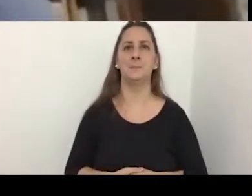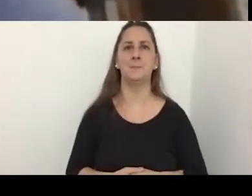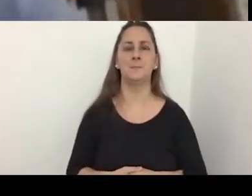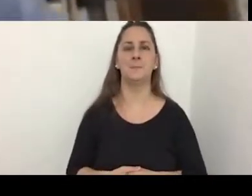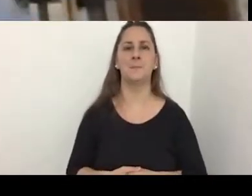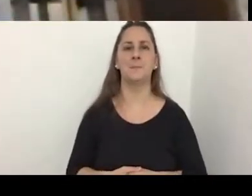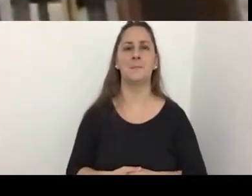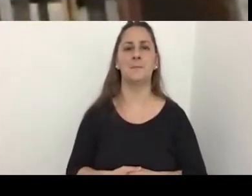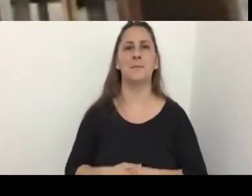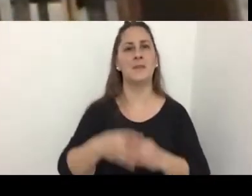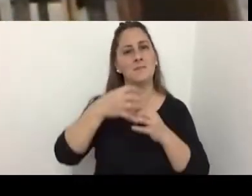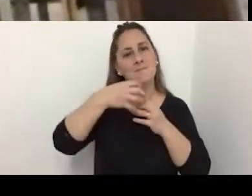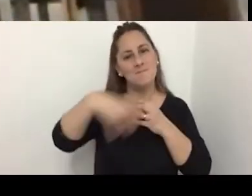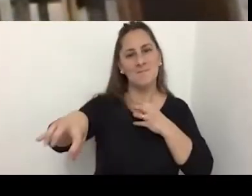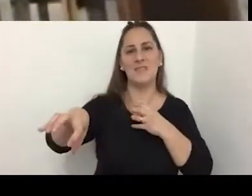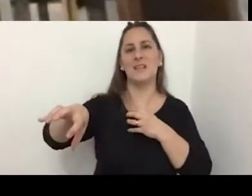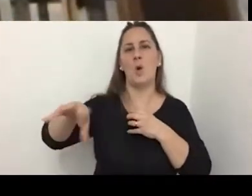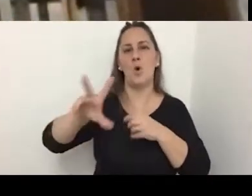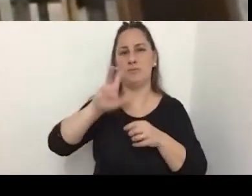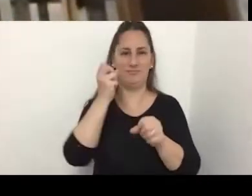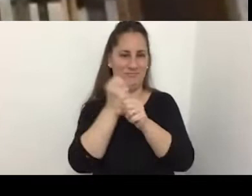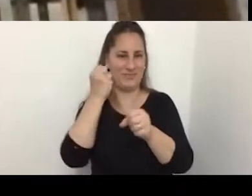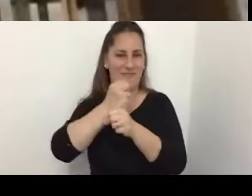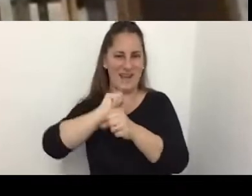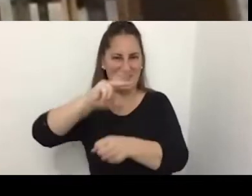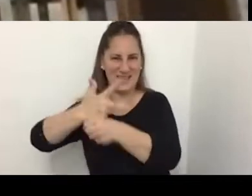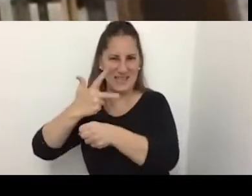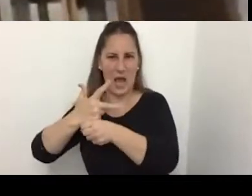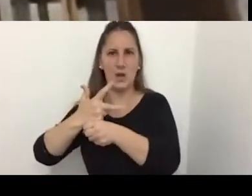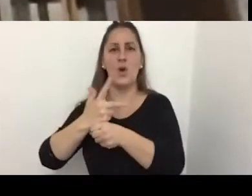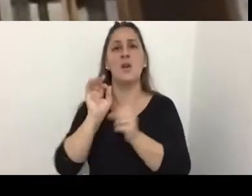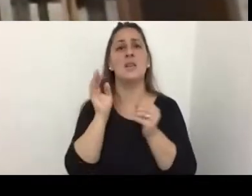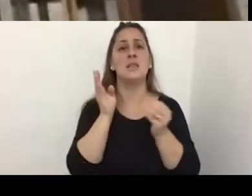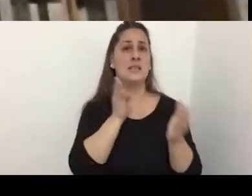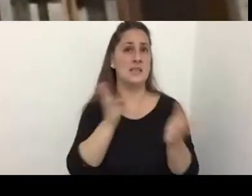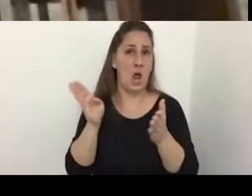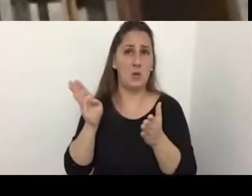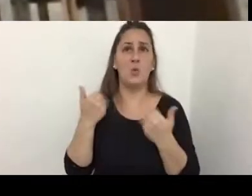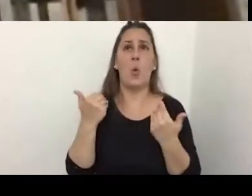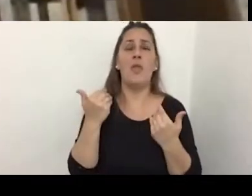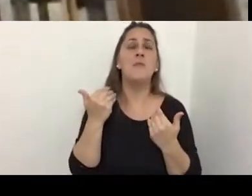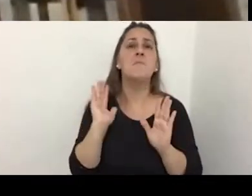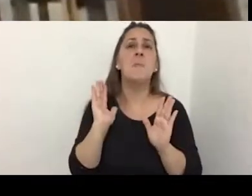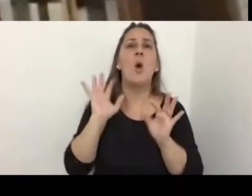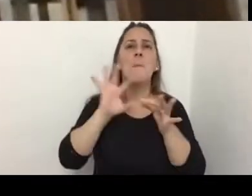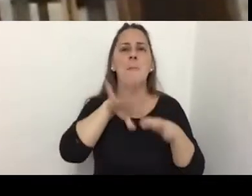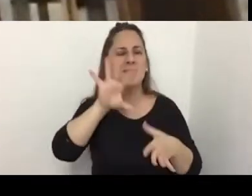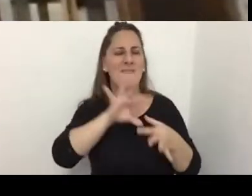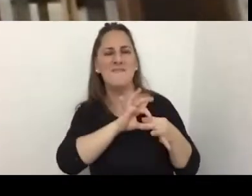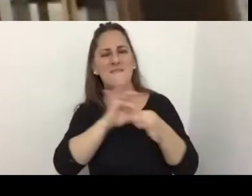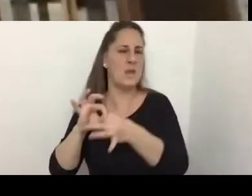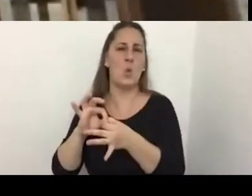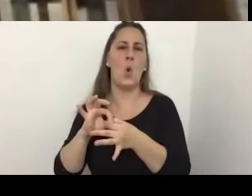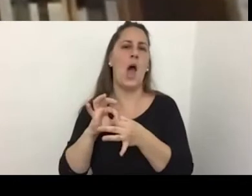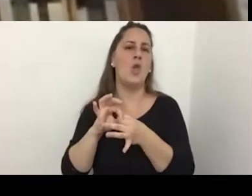Sectores terciarios, de servicios, como en algunos aspectos pueden ser ustedes, pero están vinculados más con determinados